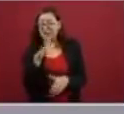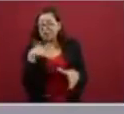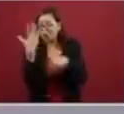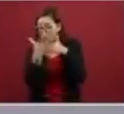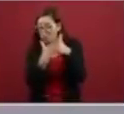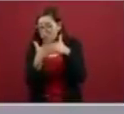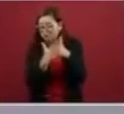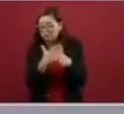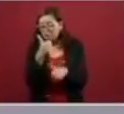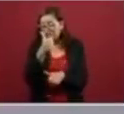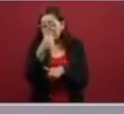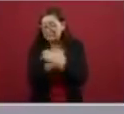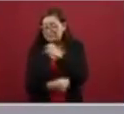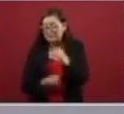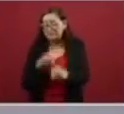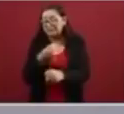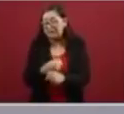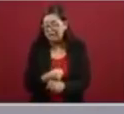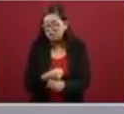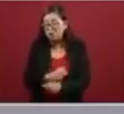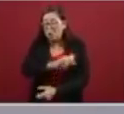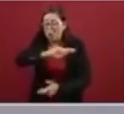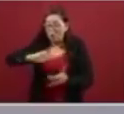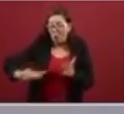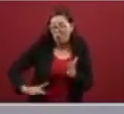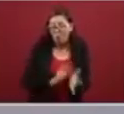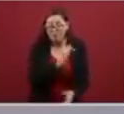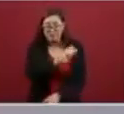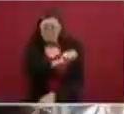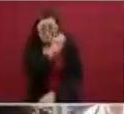poder el conservadurismo